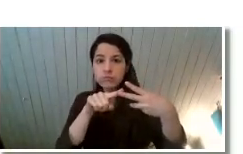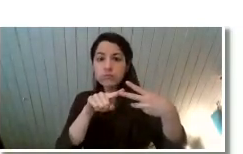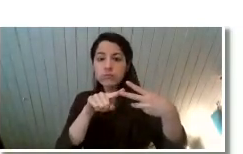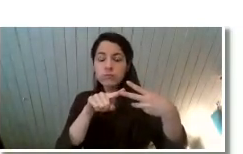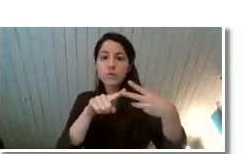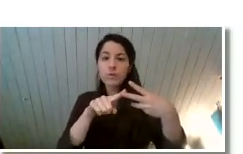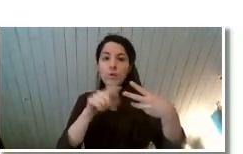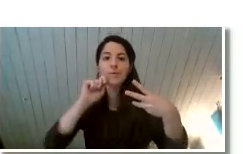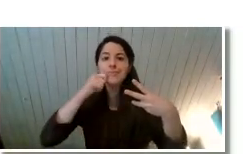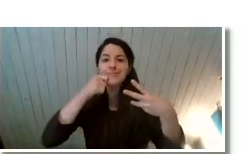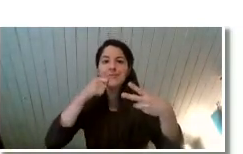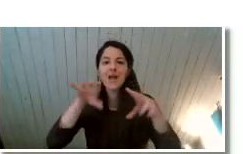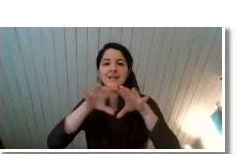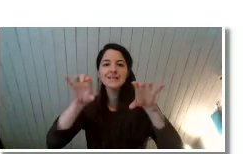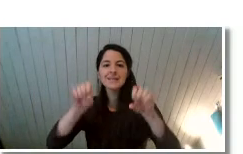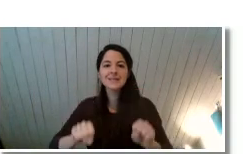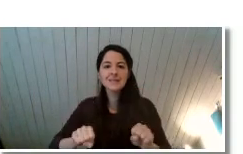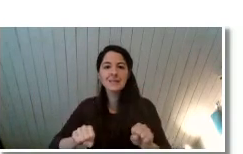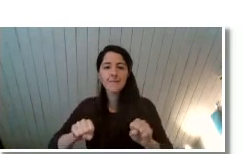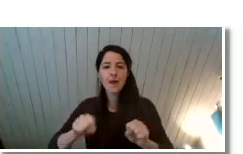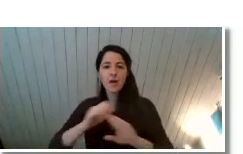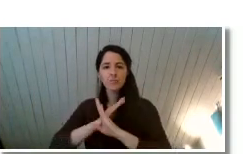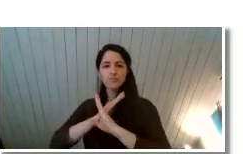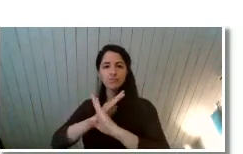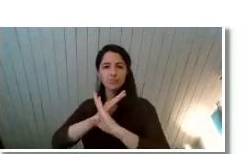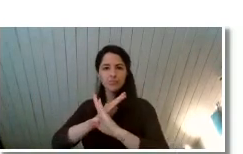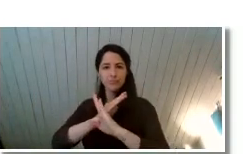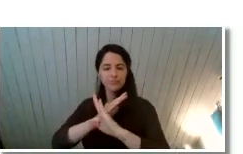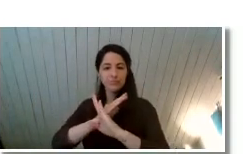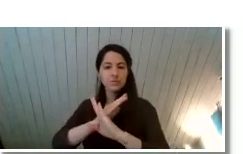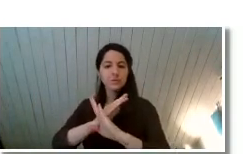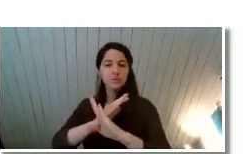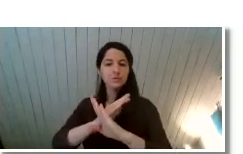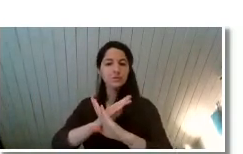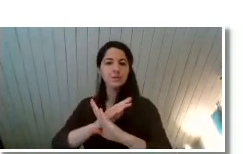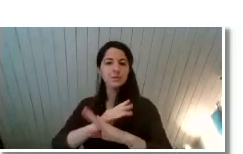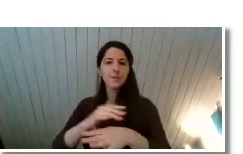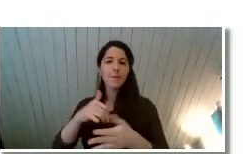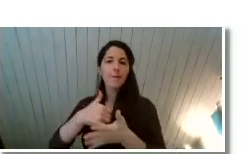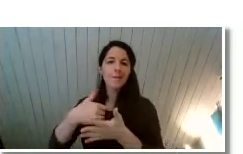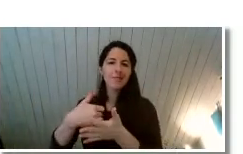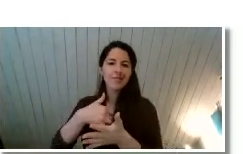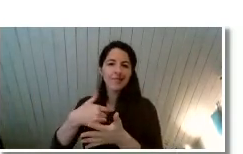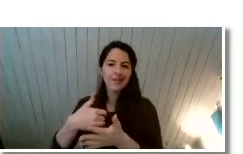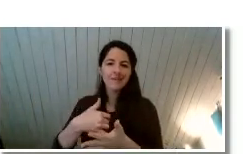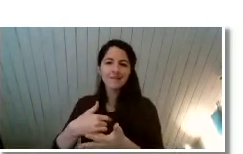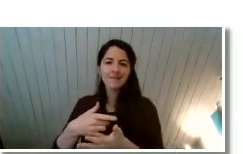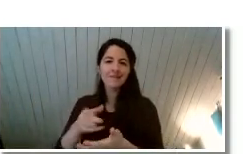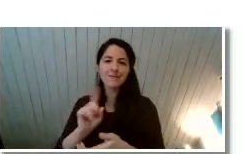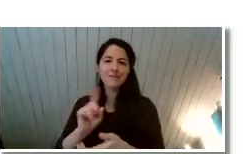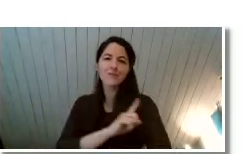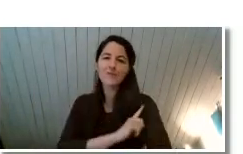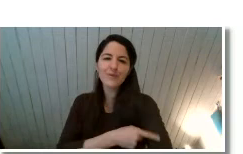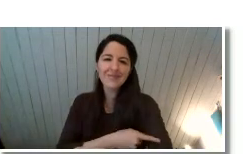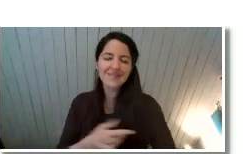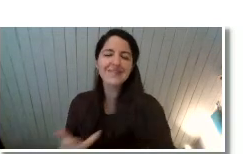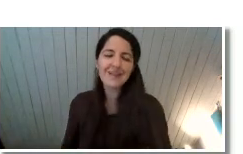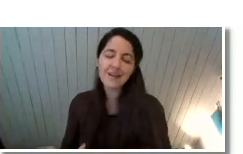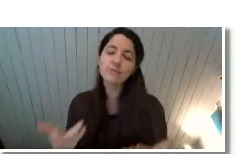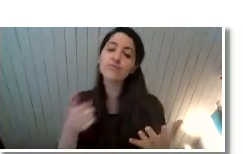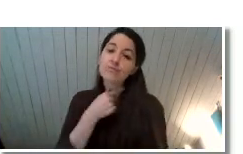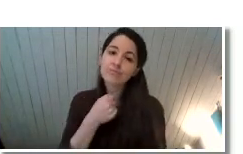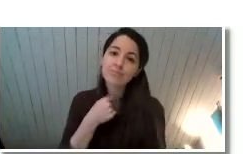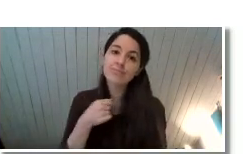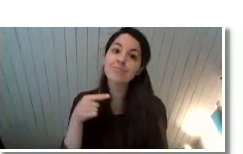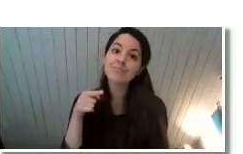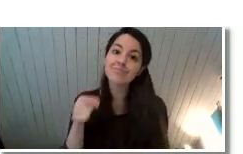inmunológico que provocan que el sistema inmunológico responda con menor fuerza, y eso no queremos que suceda cuando tenemos una infección